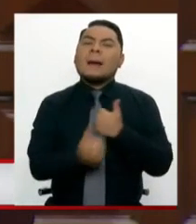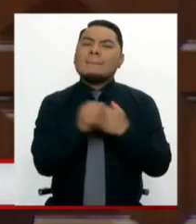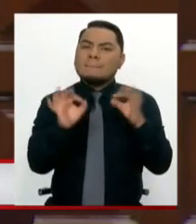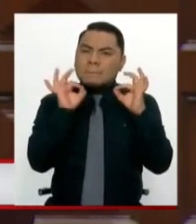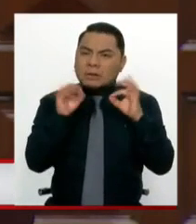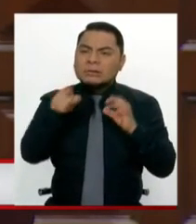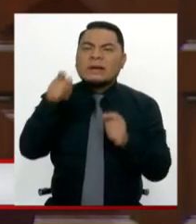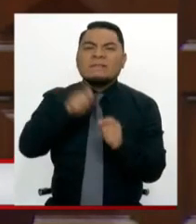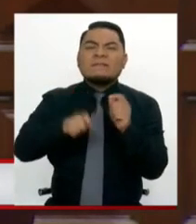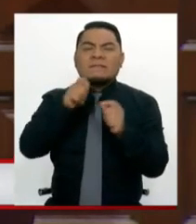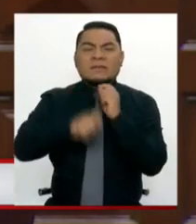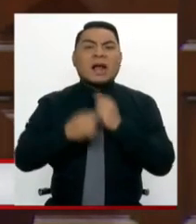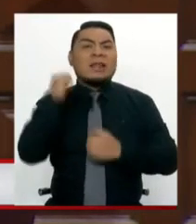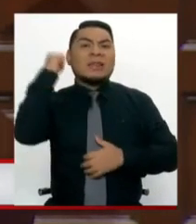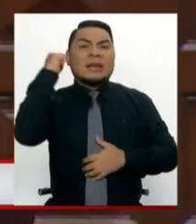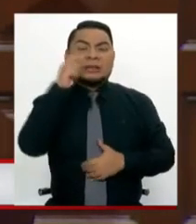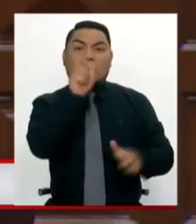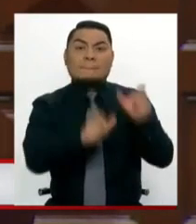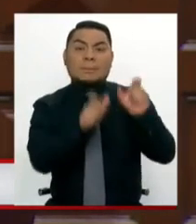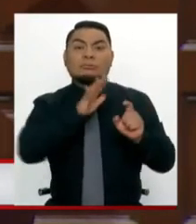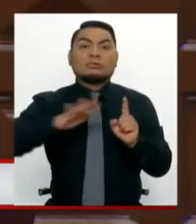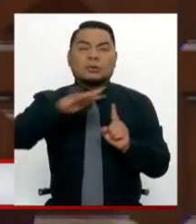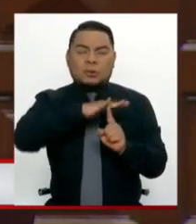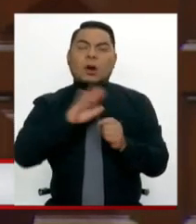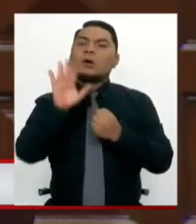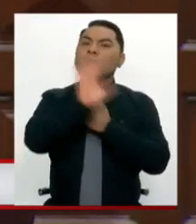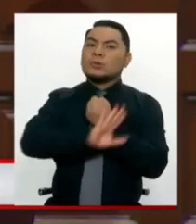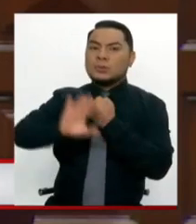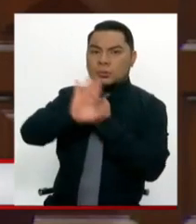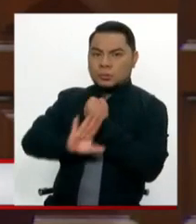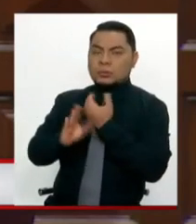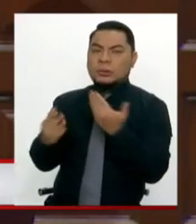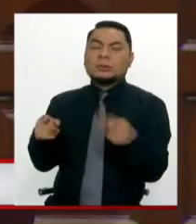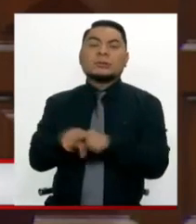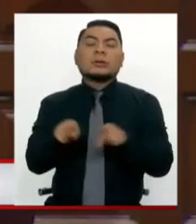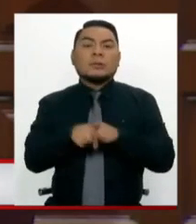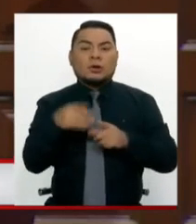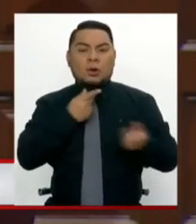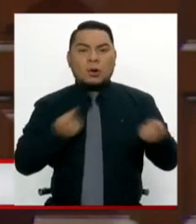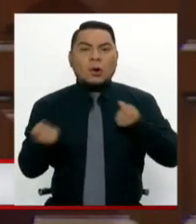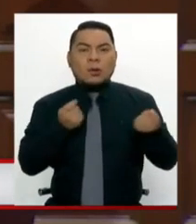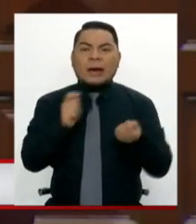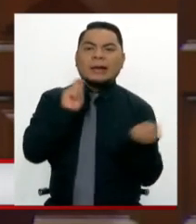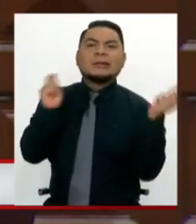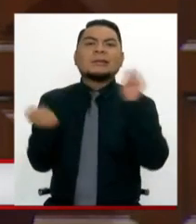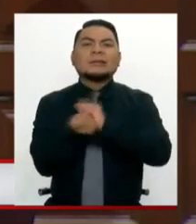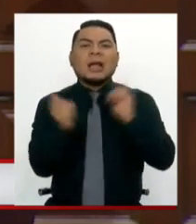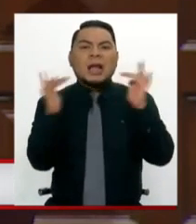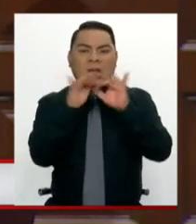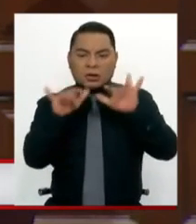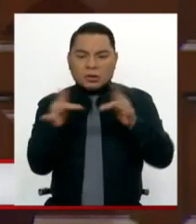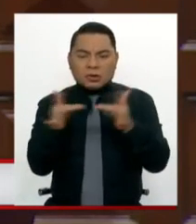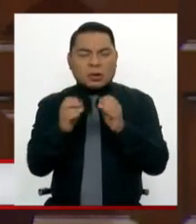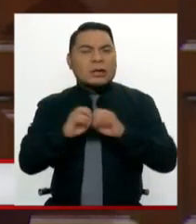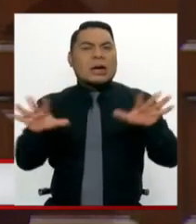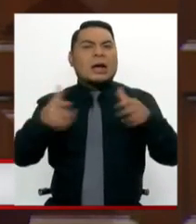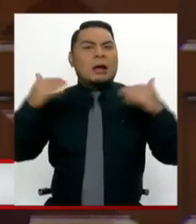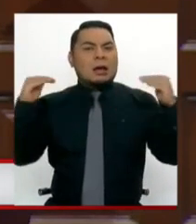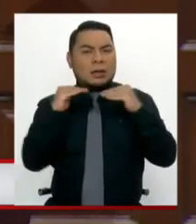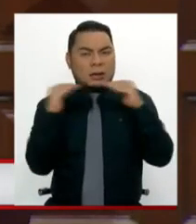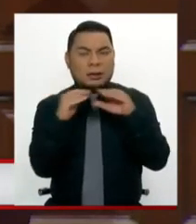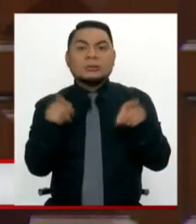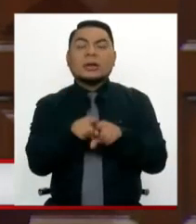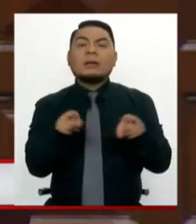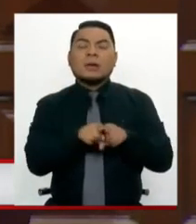y amenazas a los derechos de las personas y su entorno, un gobierno y transformación digital con equidad, la conducción de